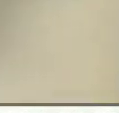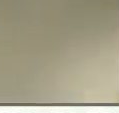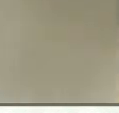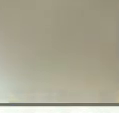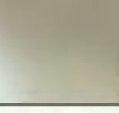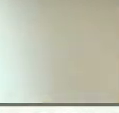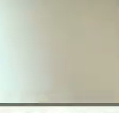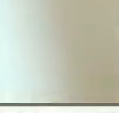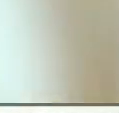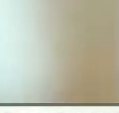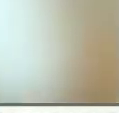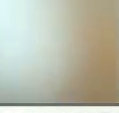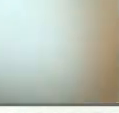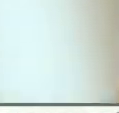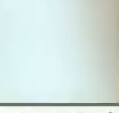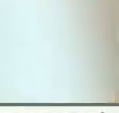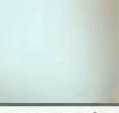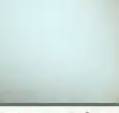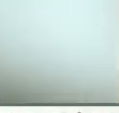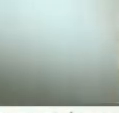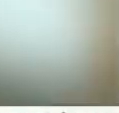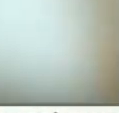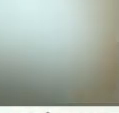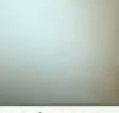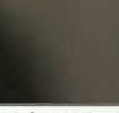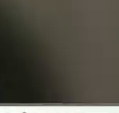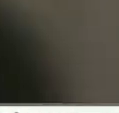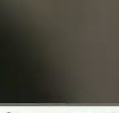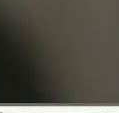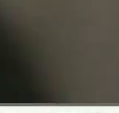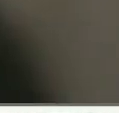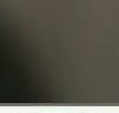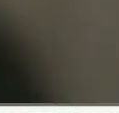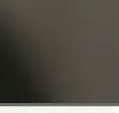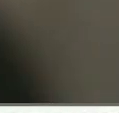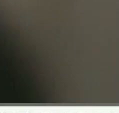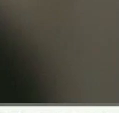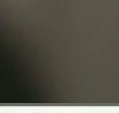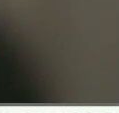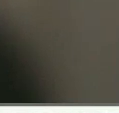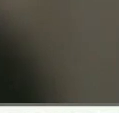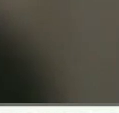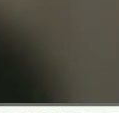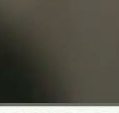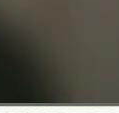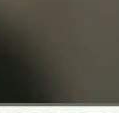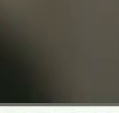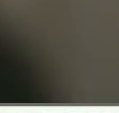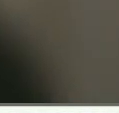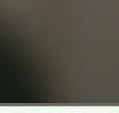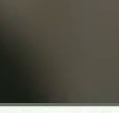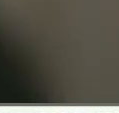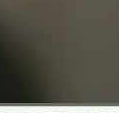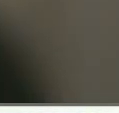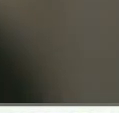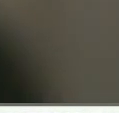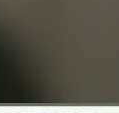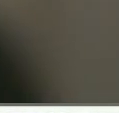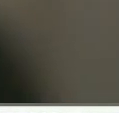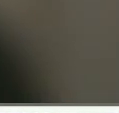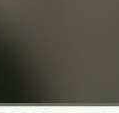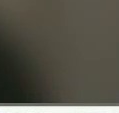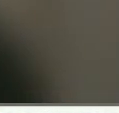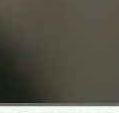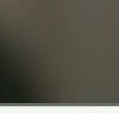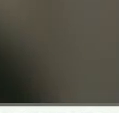El cable con el que le hacen el detonante, el cable. Y claro, ellos se preparaban a colocar las minas, colocar las bombas,